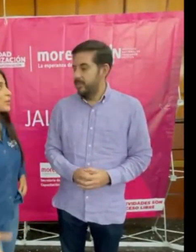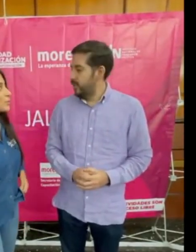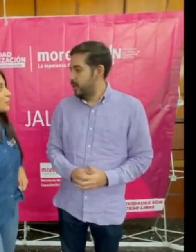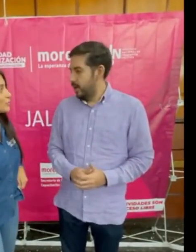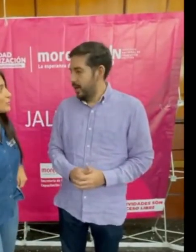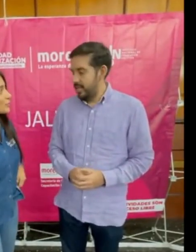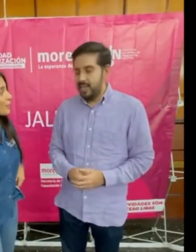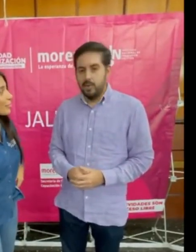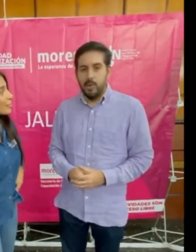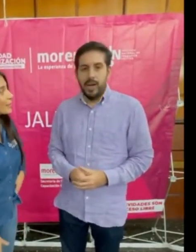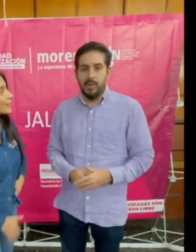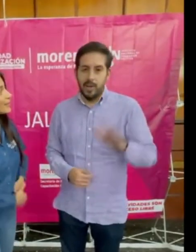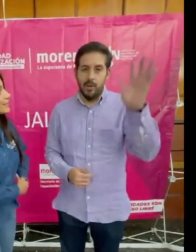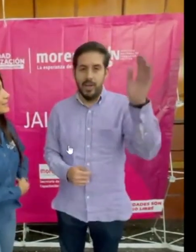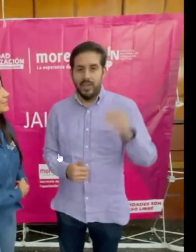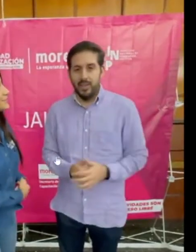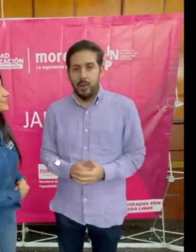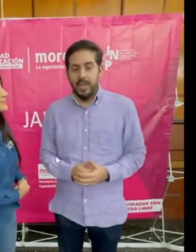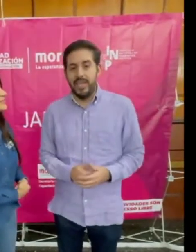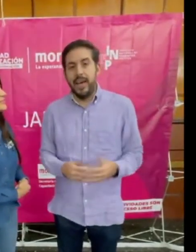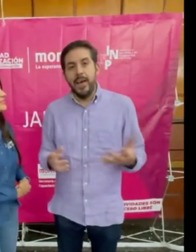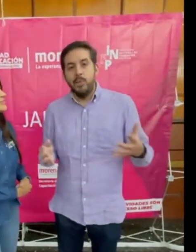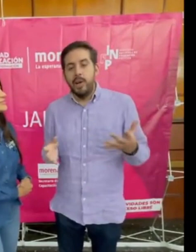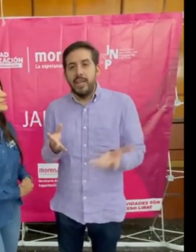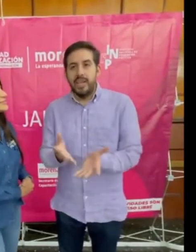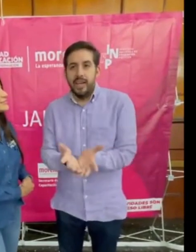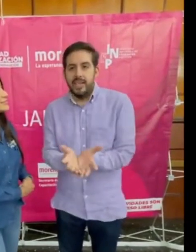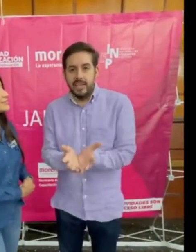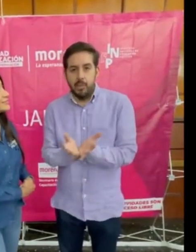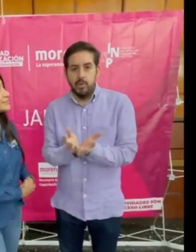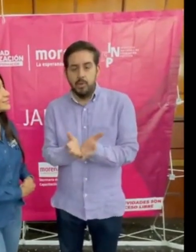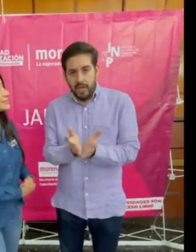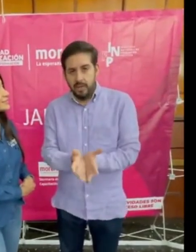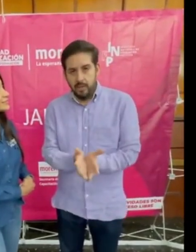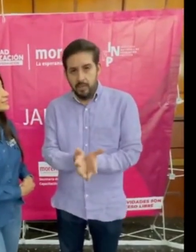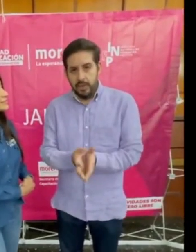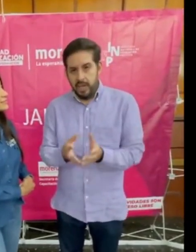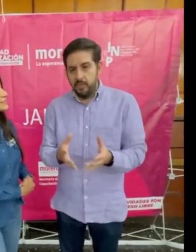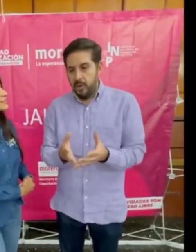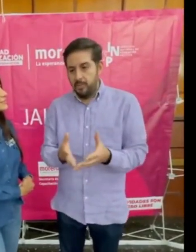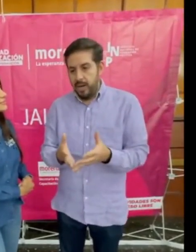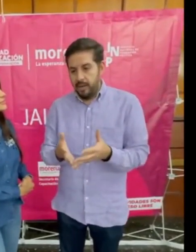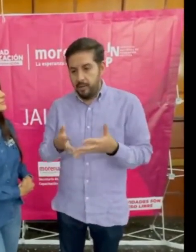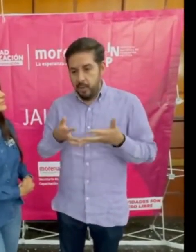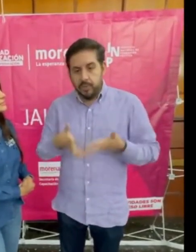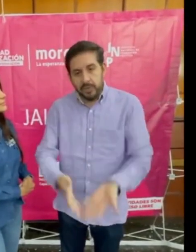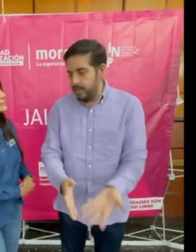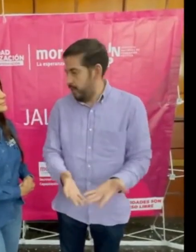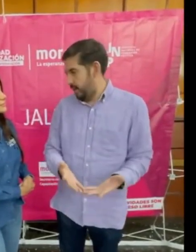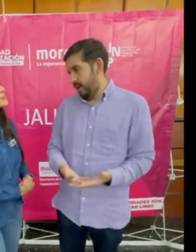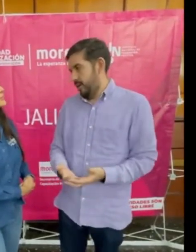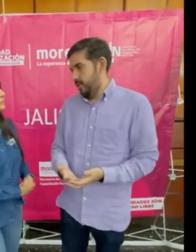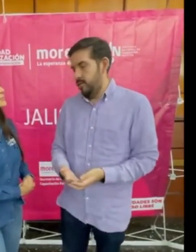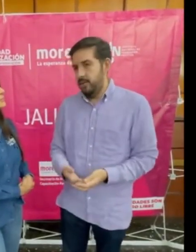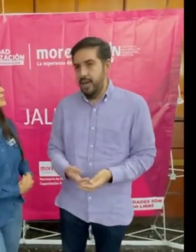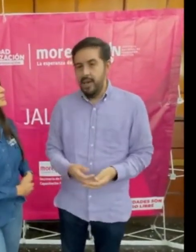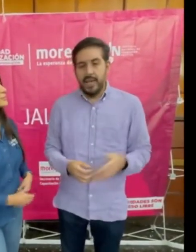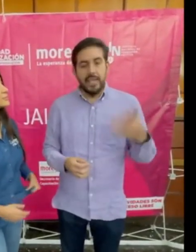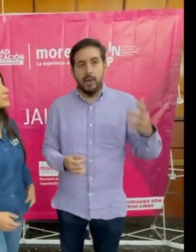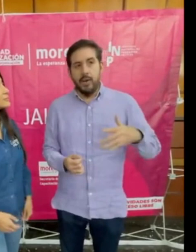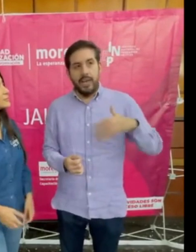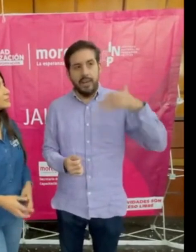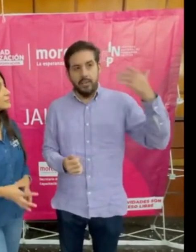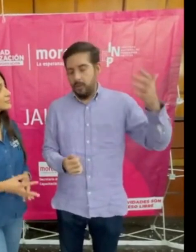Manuel López Obrador? Gracias, Juan Carlos. Un saludo a toda la audiencia. Bueno, decirles que estamos luchando por transformar profundamente a la nación.